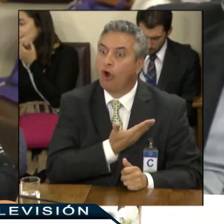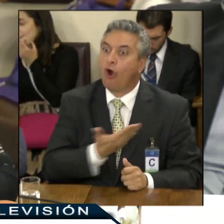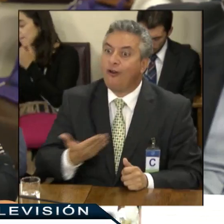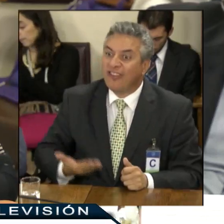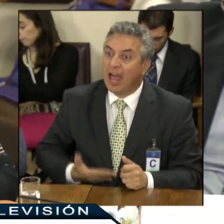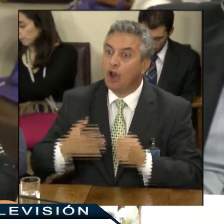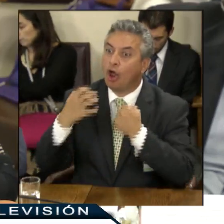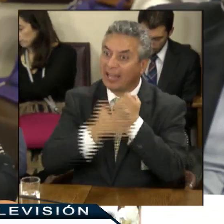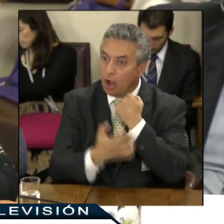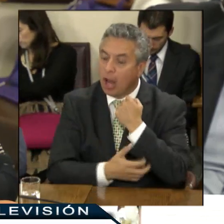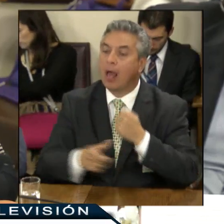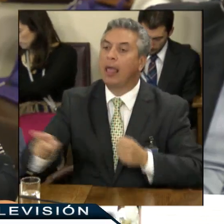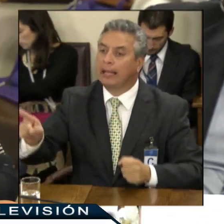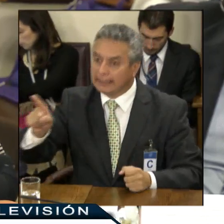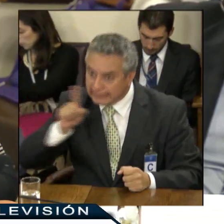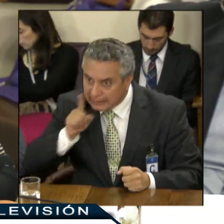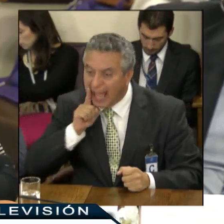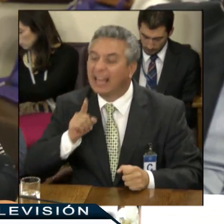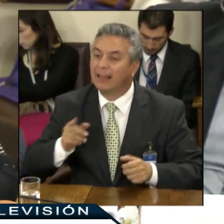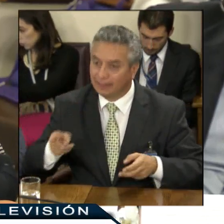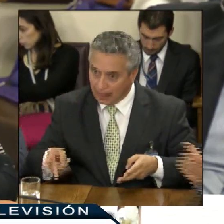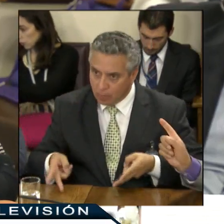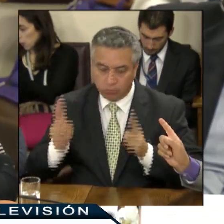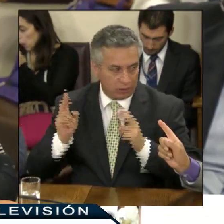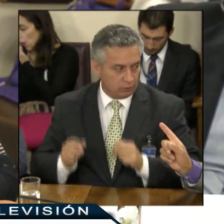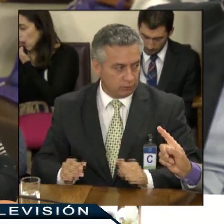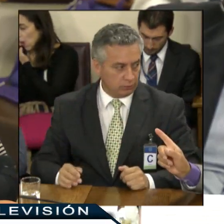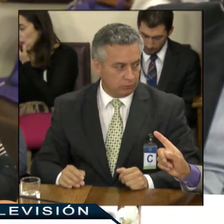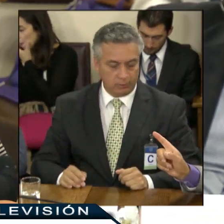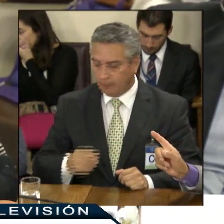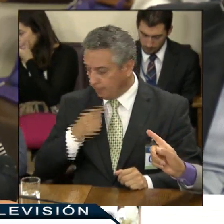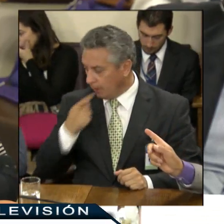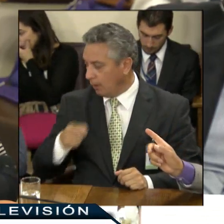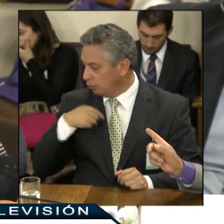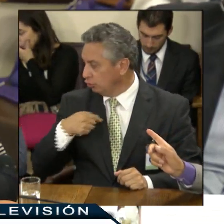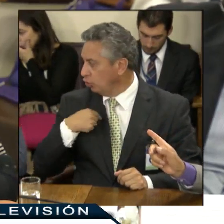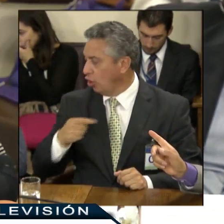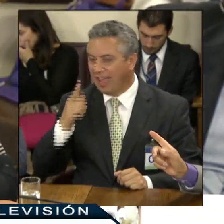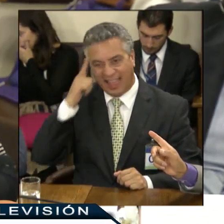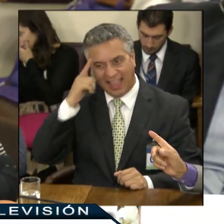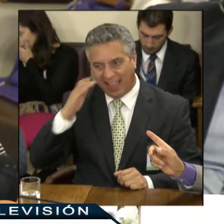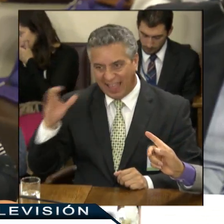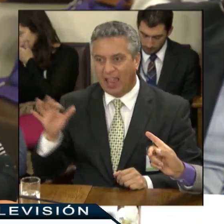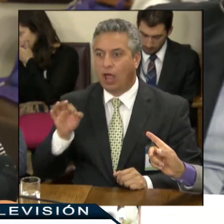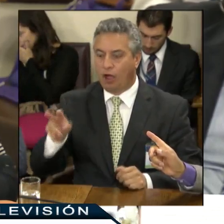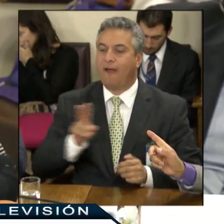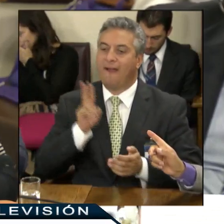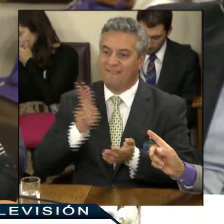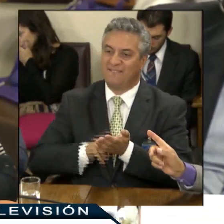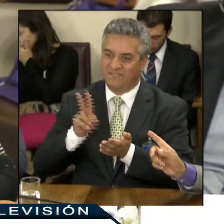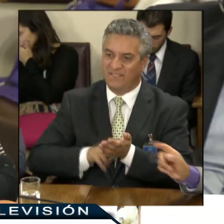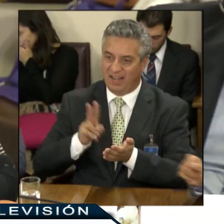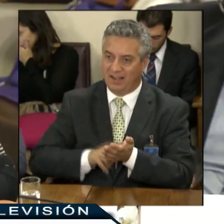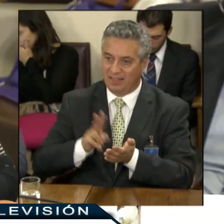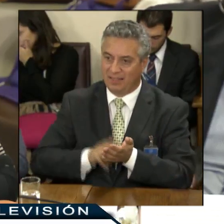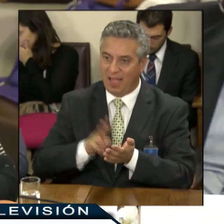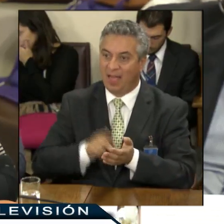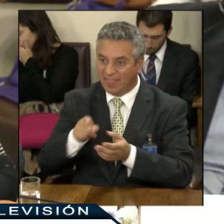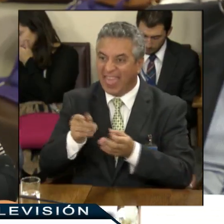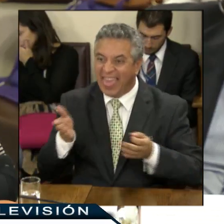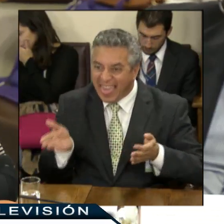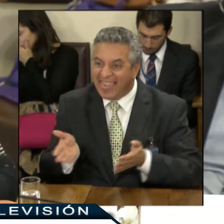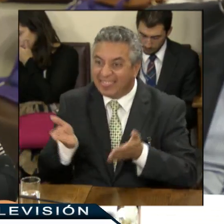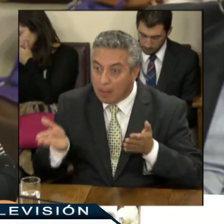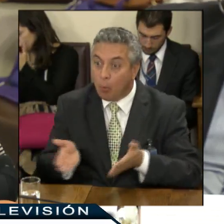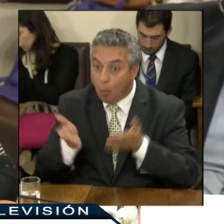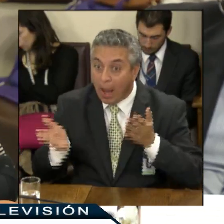regionales están dispuestos en hacer en hacer esfuerzo Entonces yo creo de verdad que el gobierno aquí debería tratar de estimular